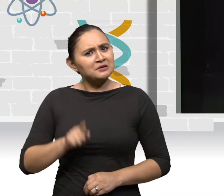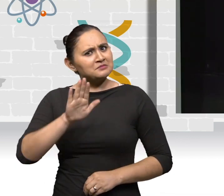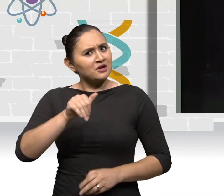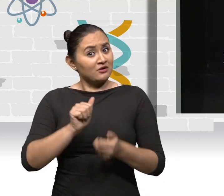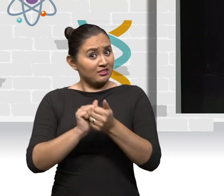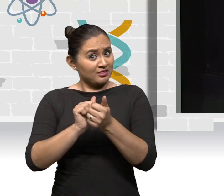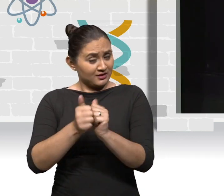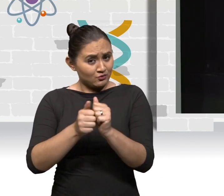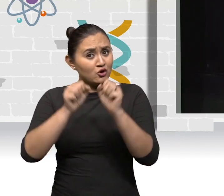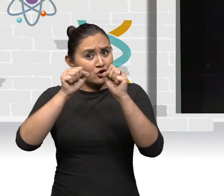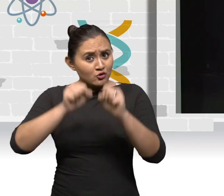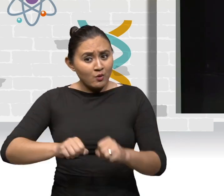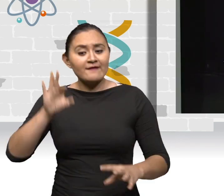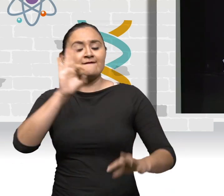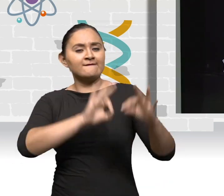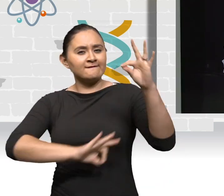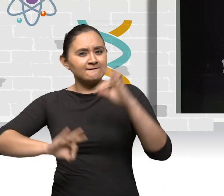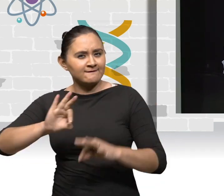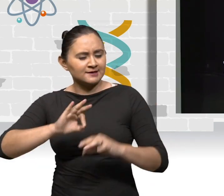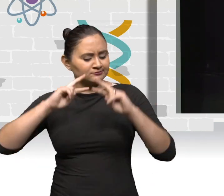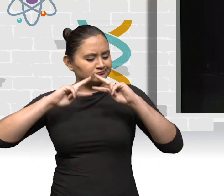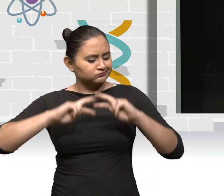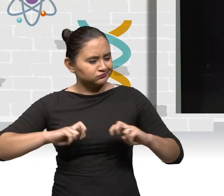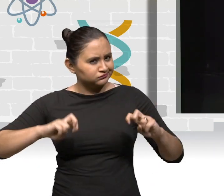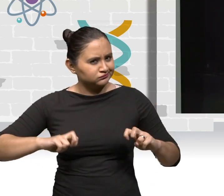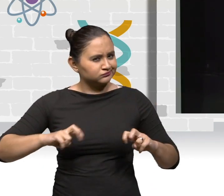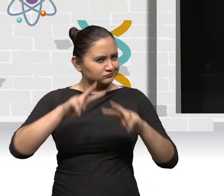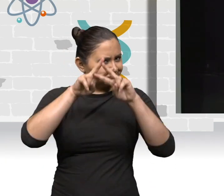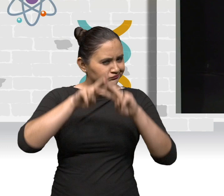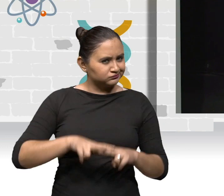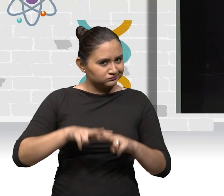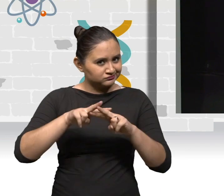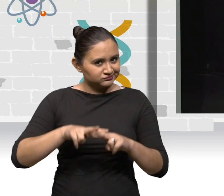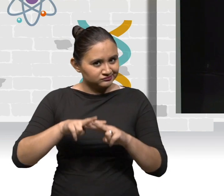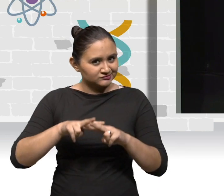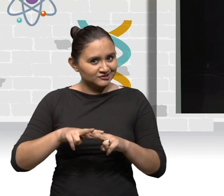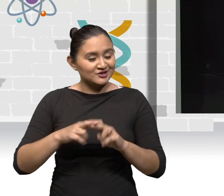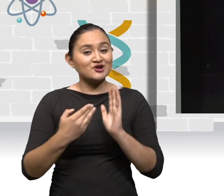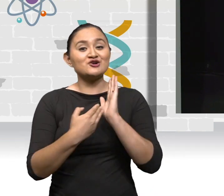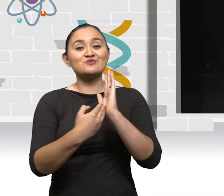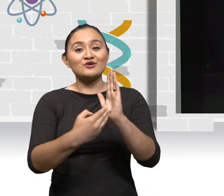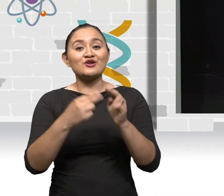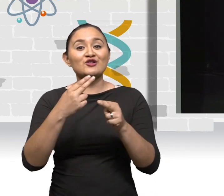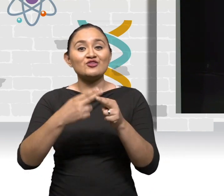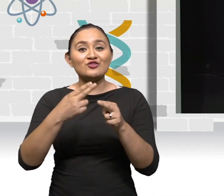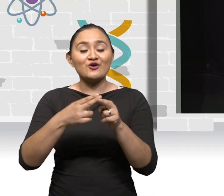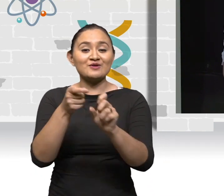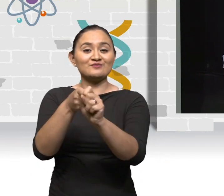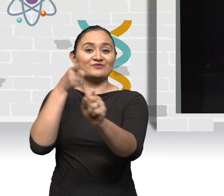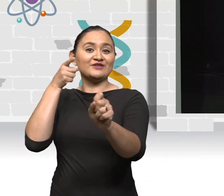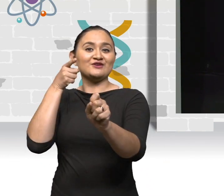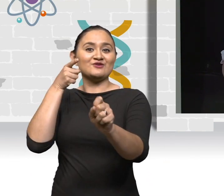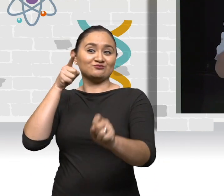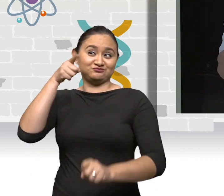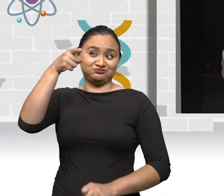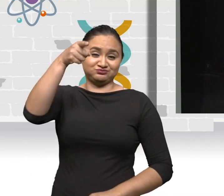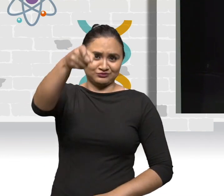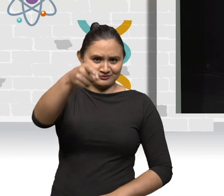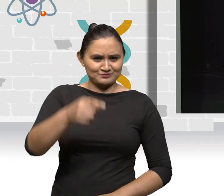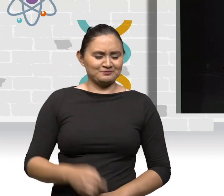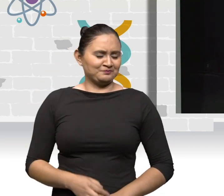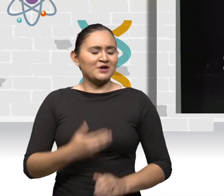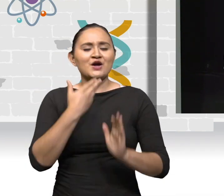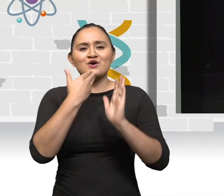Este deporte puede ser analizado por medio de la física, utilizando el modelo llamado tiro parabólico. Por ejemplo, ¿con